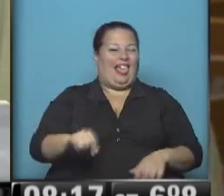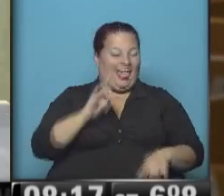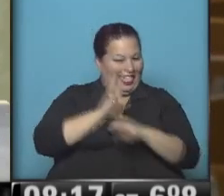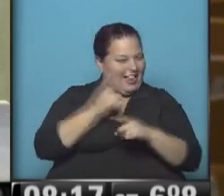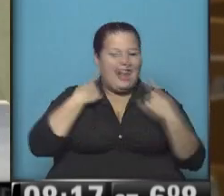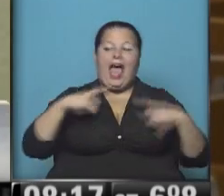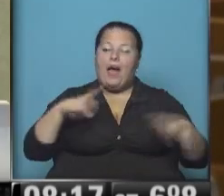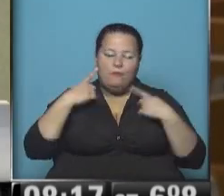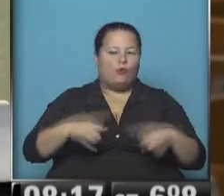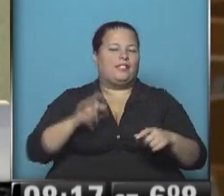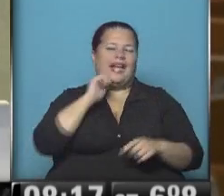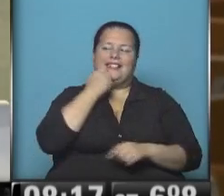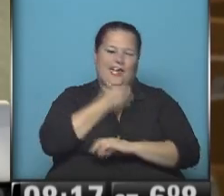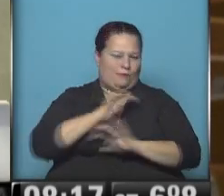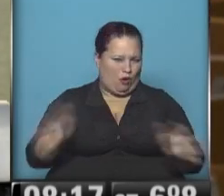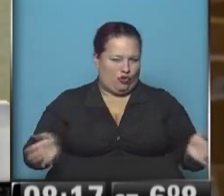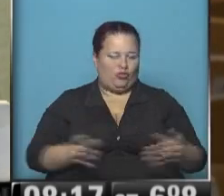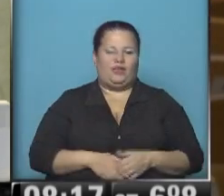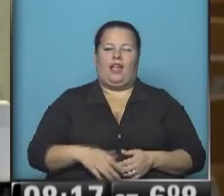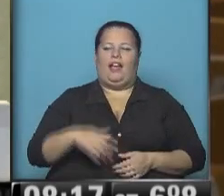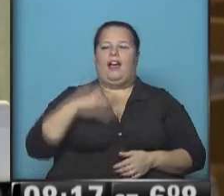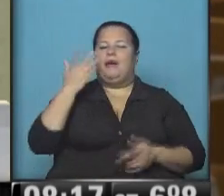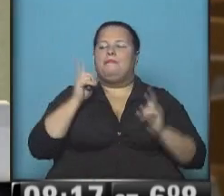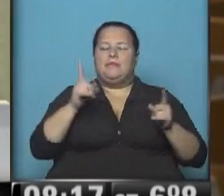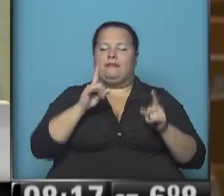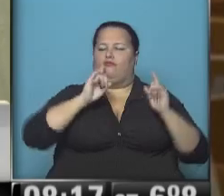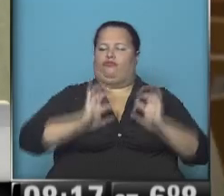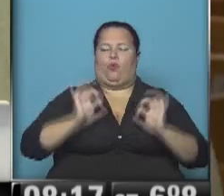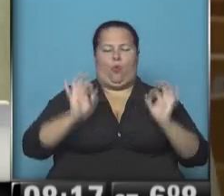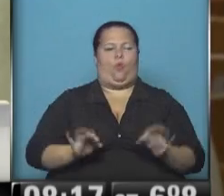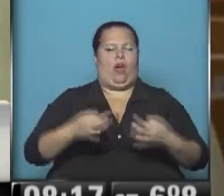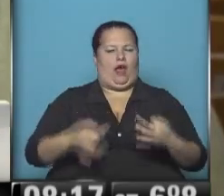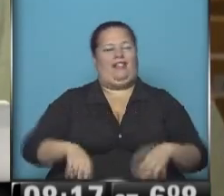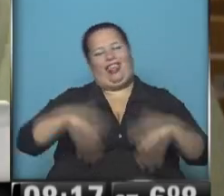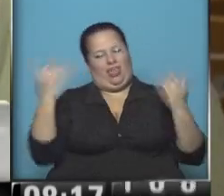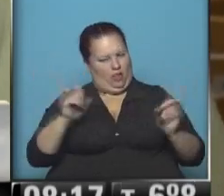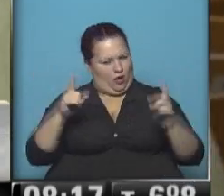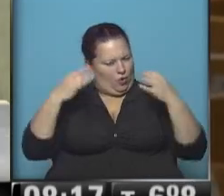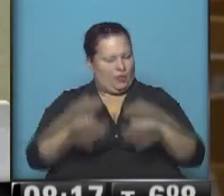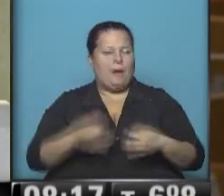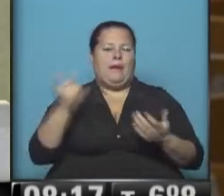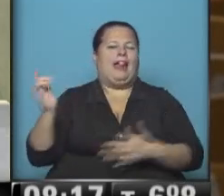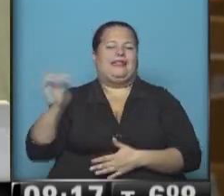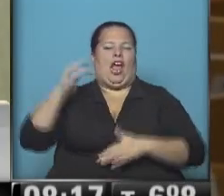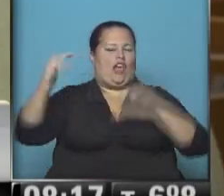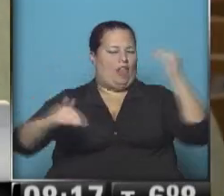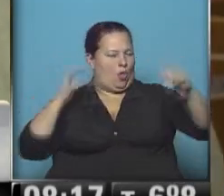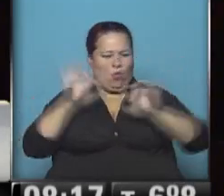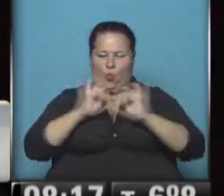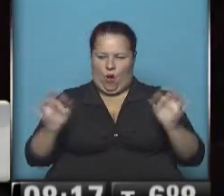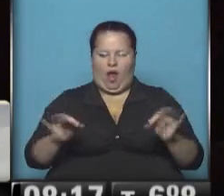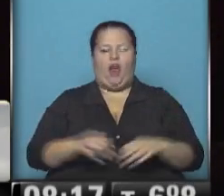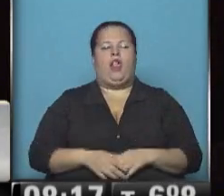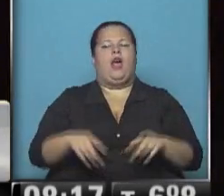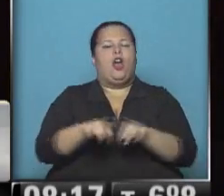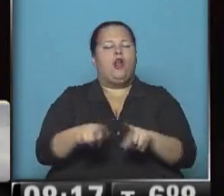la música es alucinante, está abordada con la misma seriedad que se podría abordar para un tango para grandes,